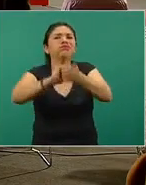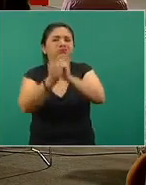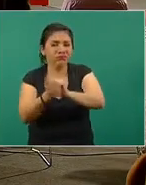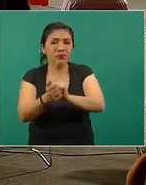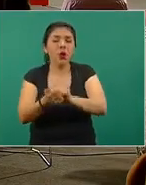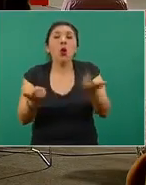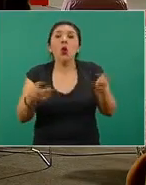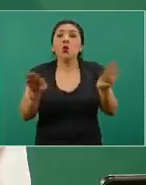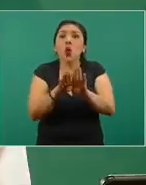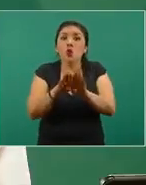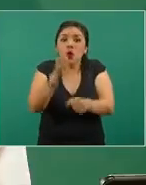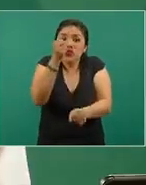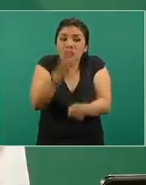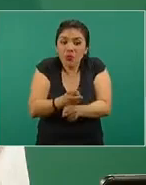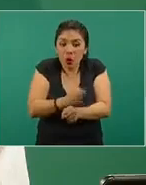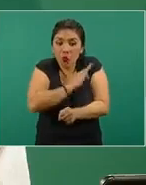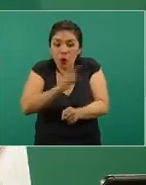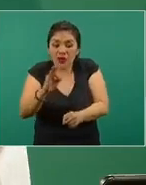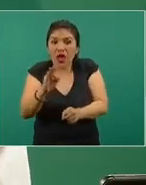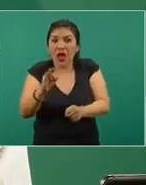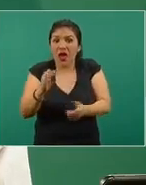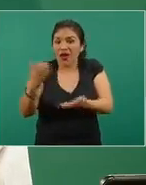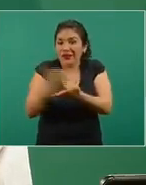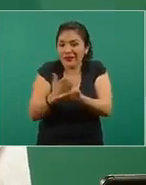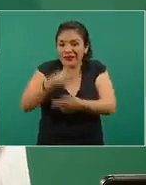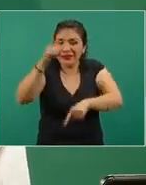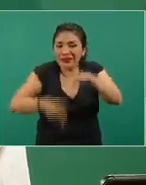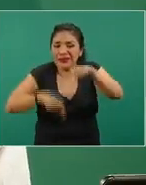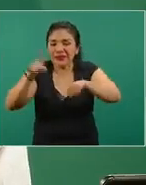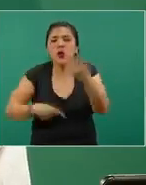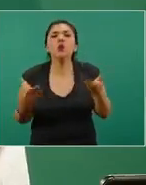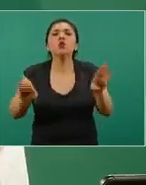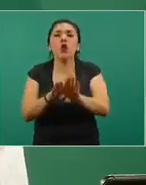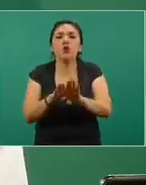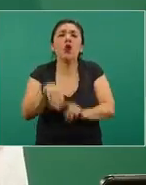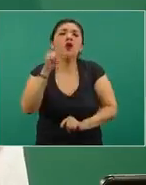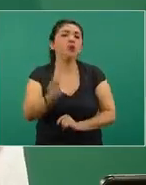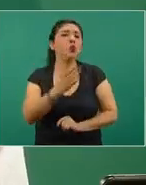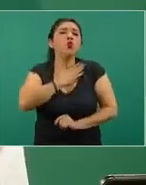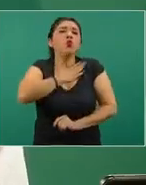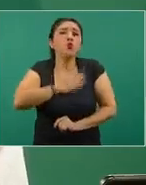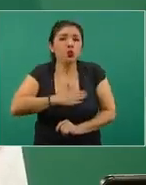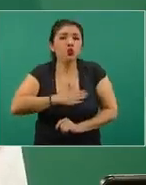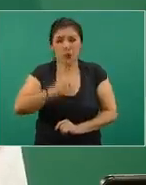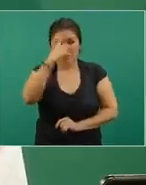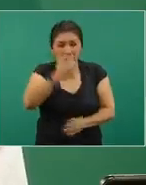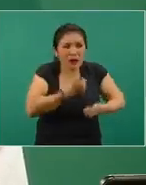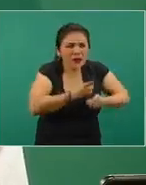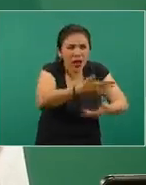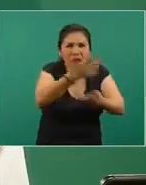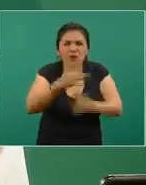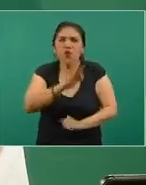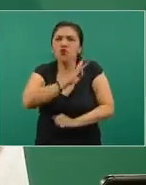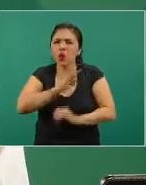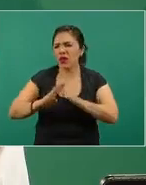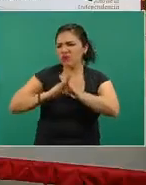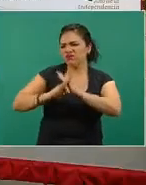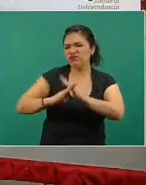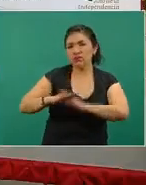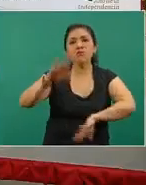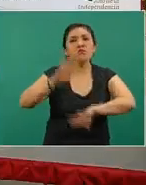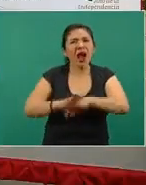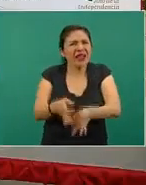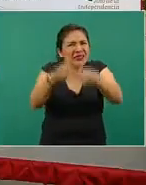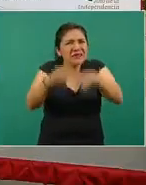para una recuperación más temprana? La equidad, la justicia distributiva de los elementos que nos permiten tener una prevención más